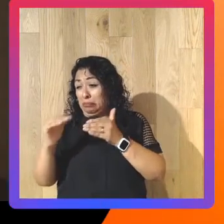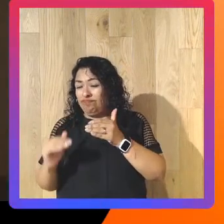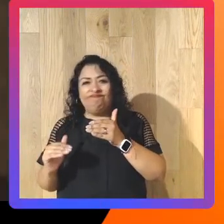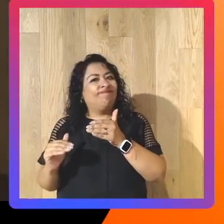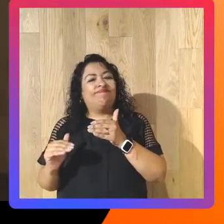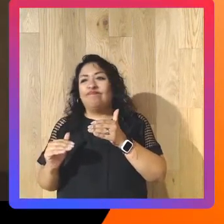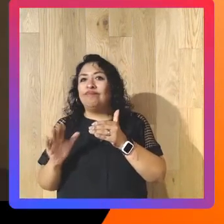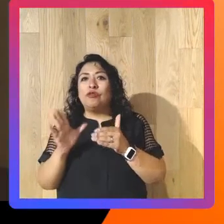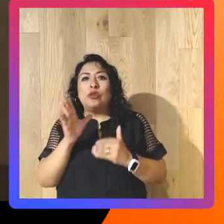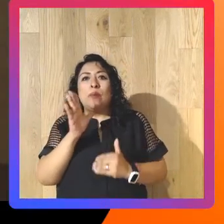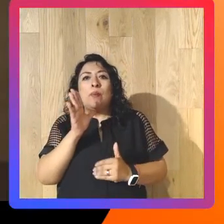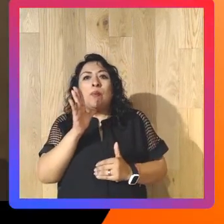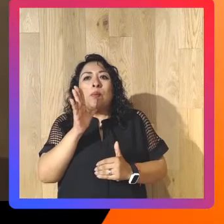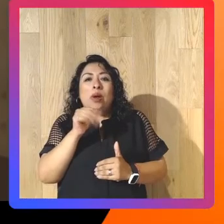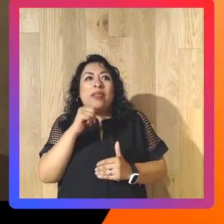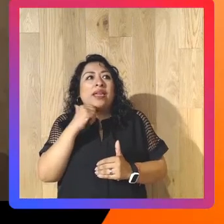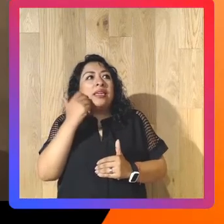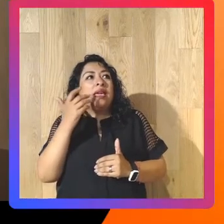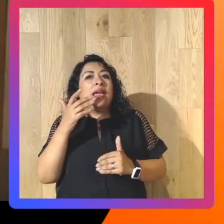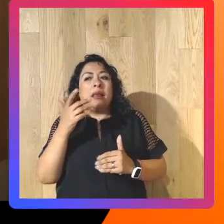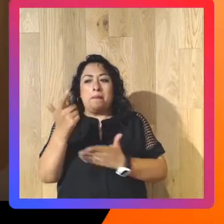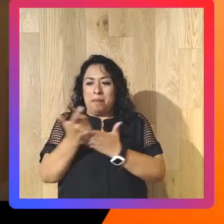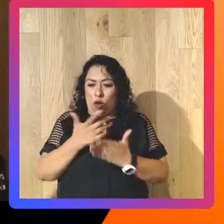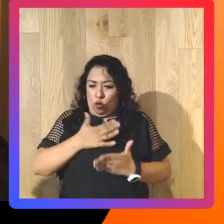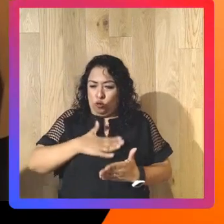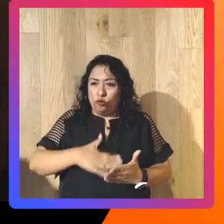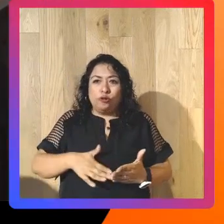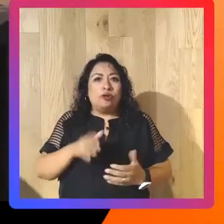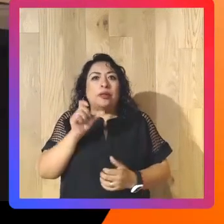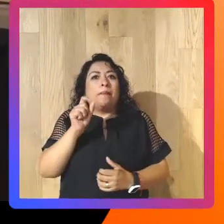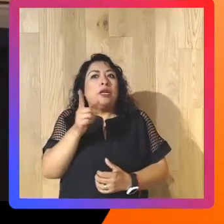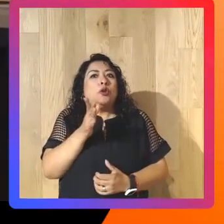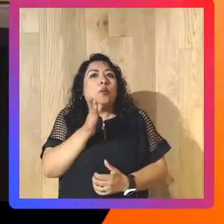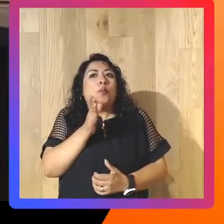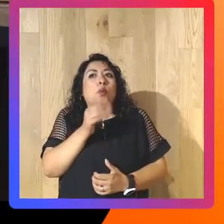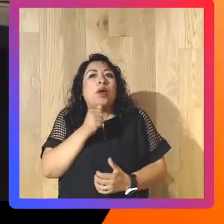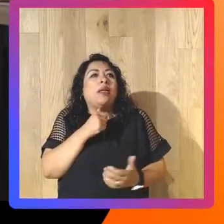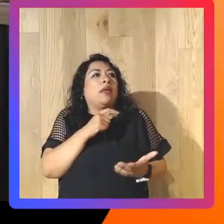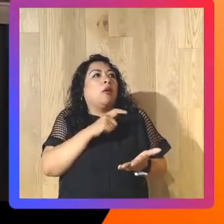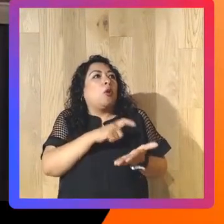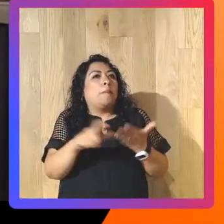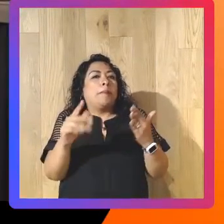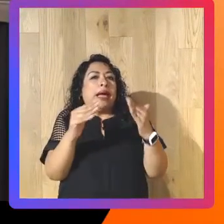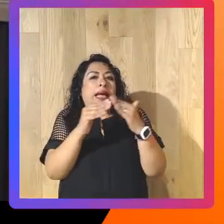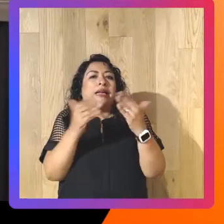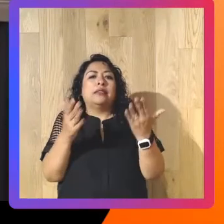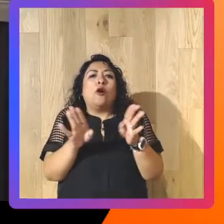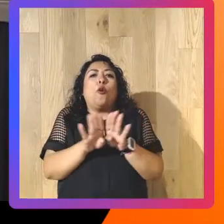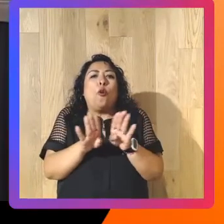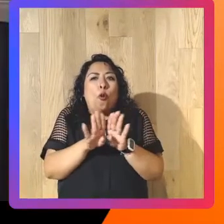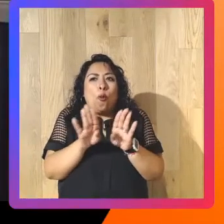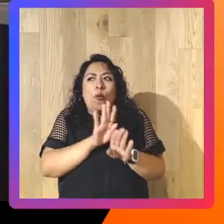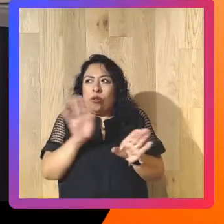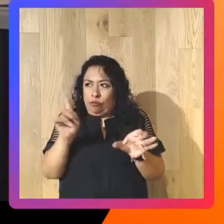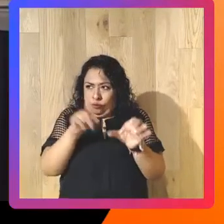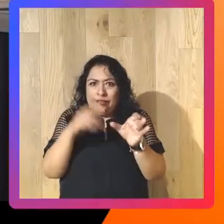no solo no alcanza la pretensión de un salario digno, no le alcanza para adquirir una vivienda. ¿Cómo podemos sumarnos